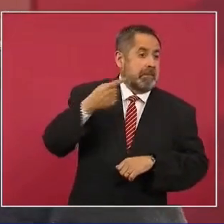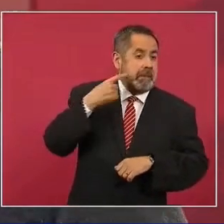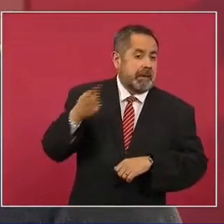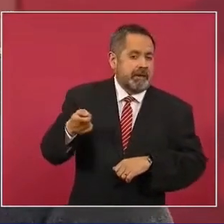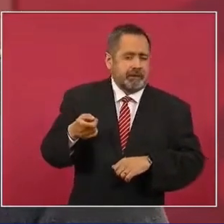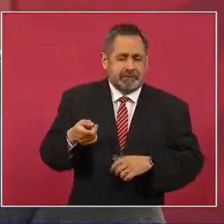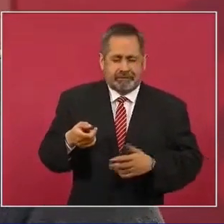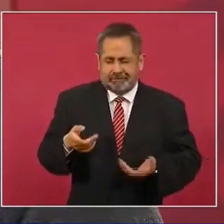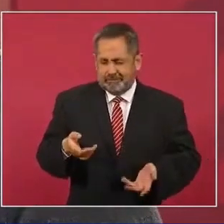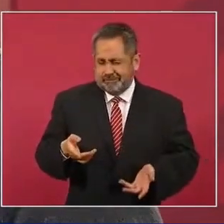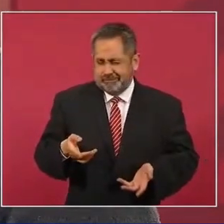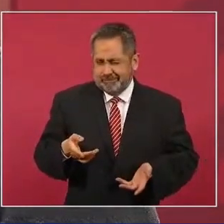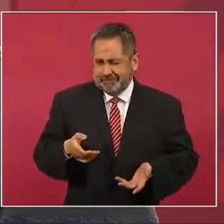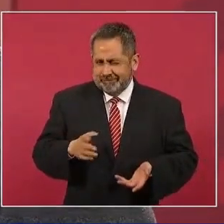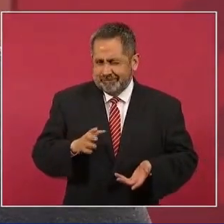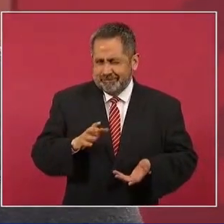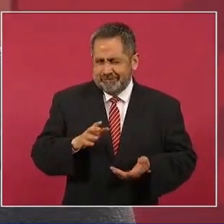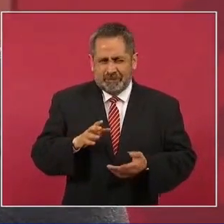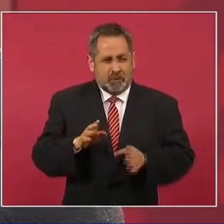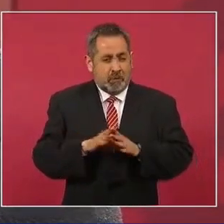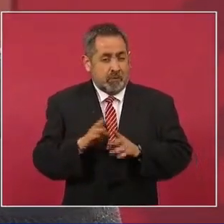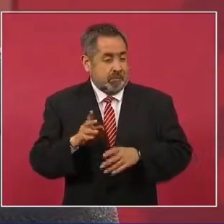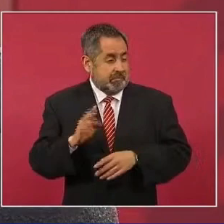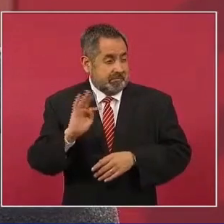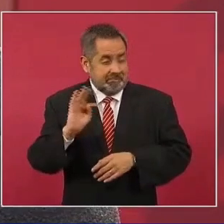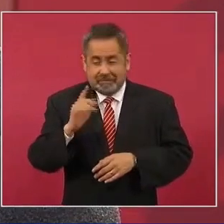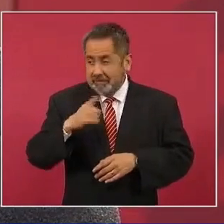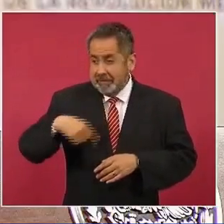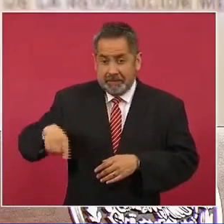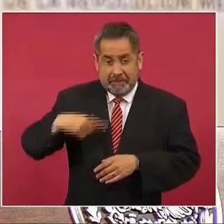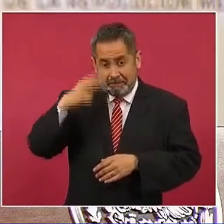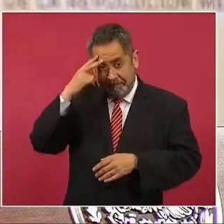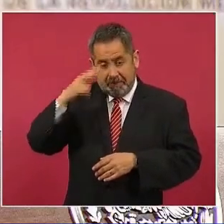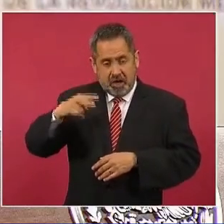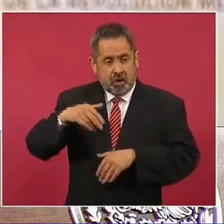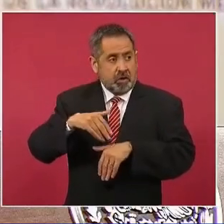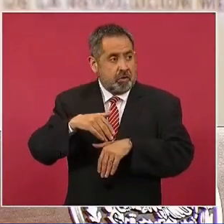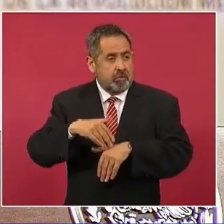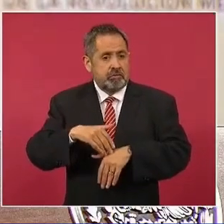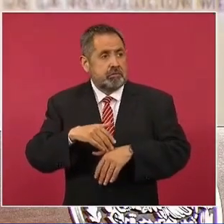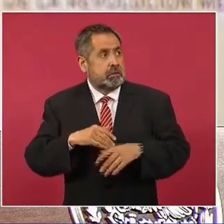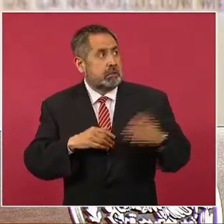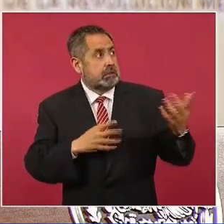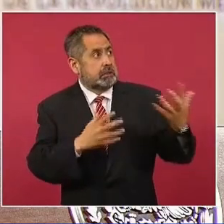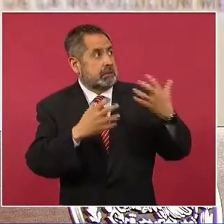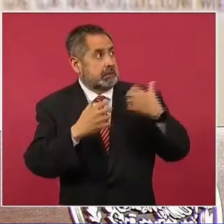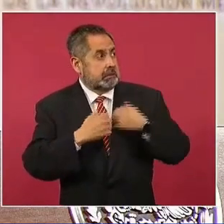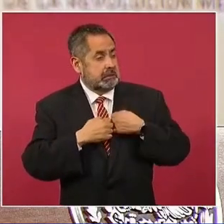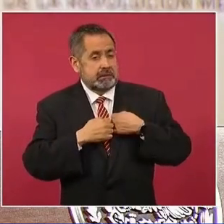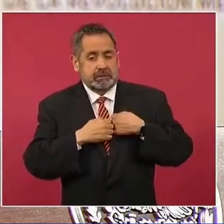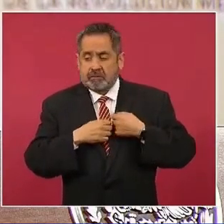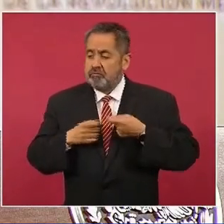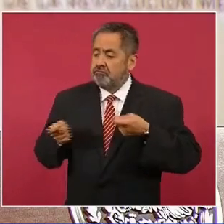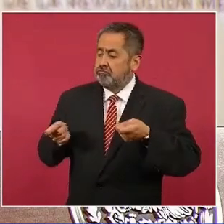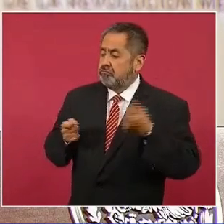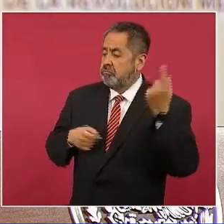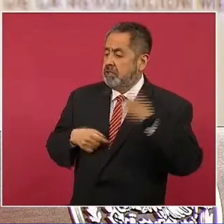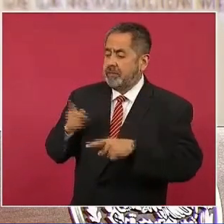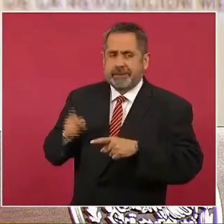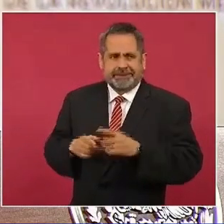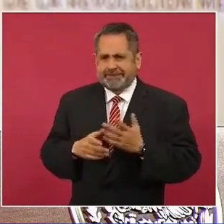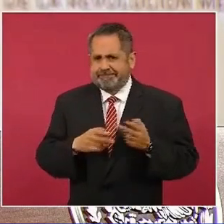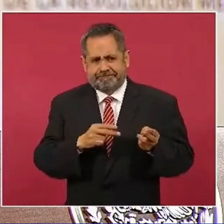como si México fuese un protectorado, una colonia,